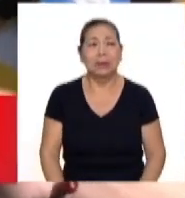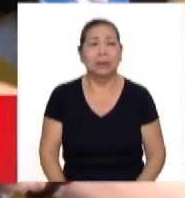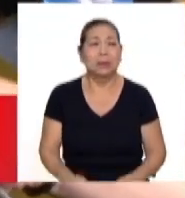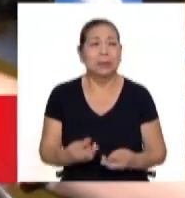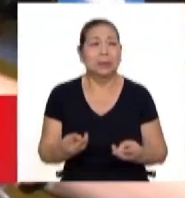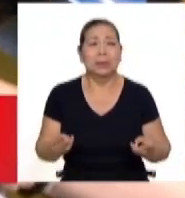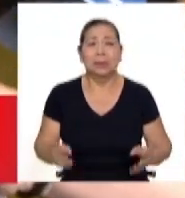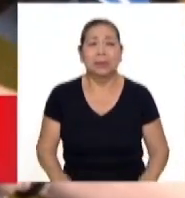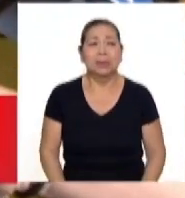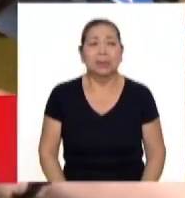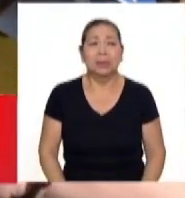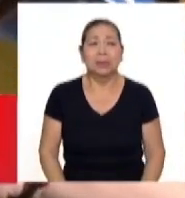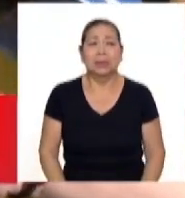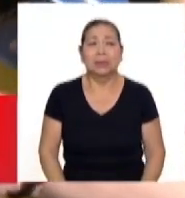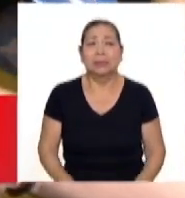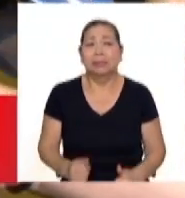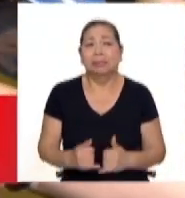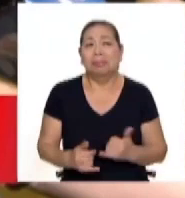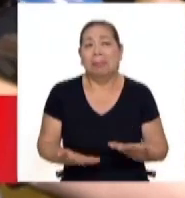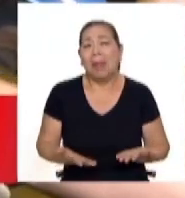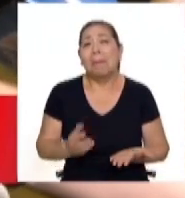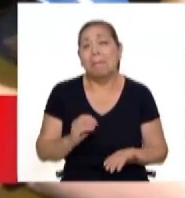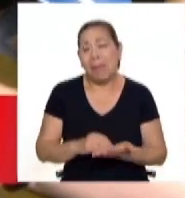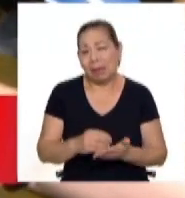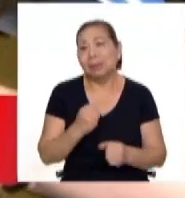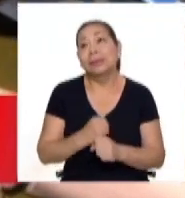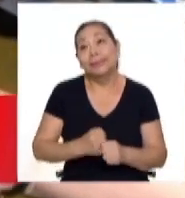material, la material al final se hace, pues, ¿no?